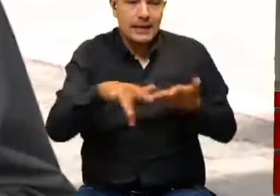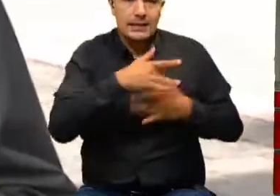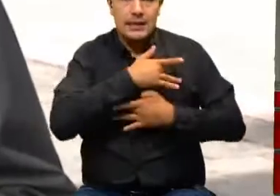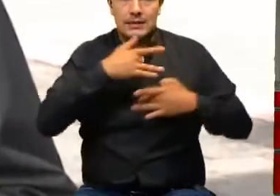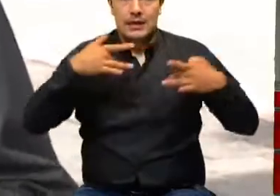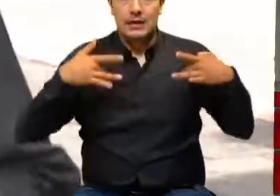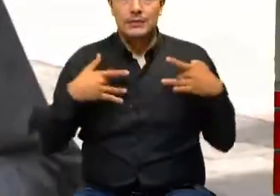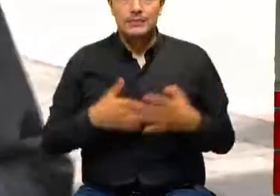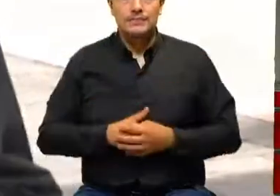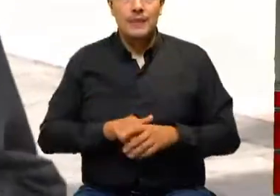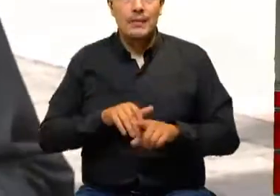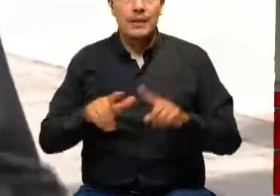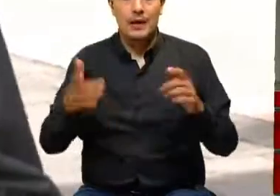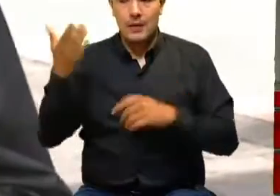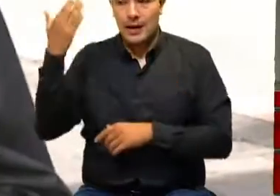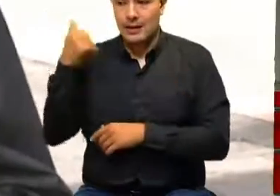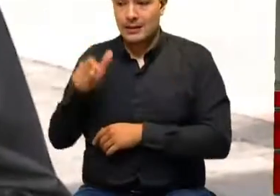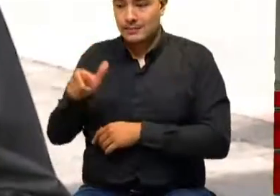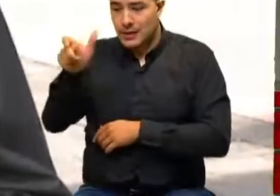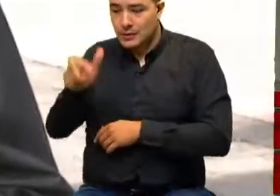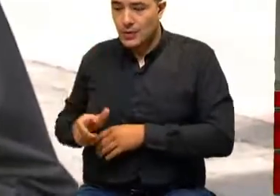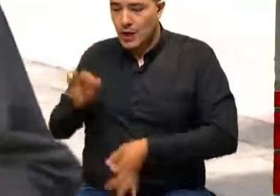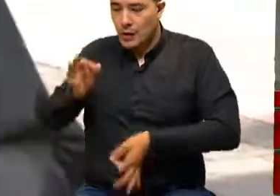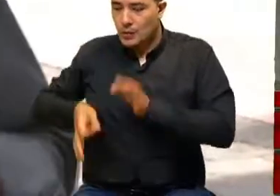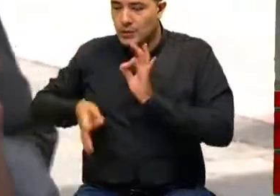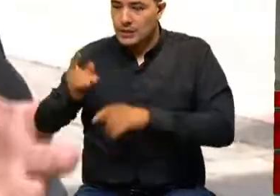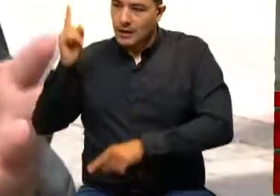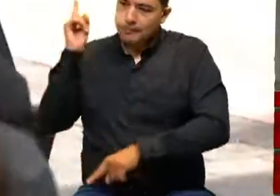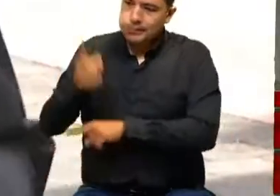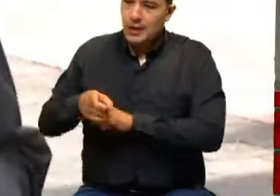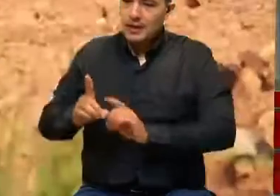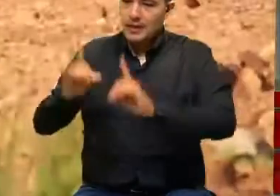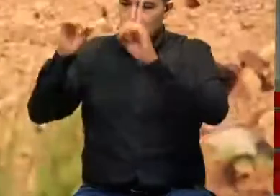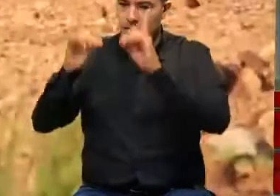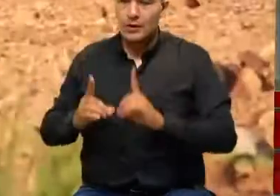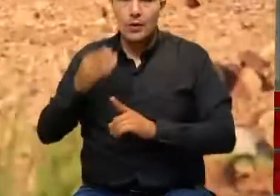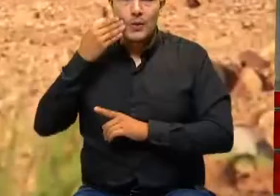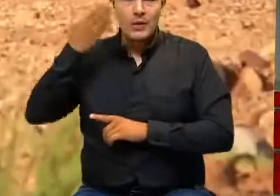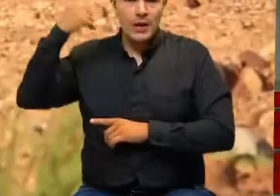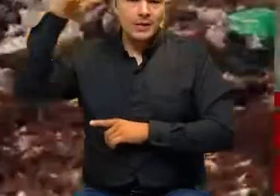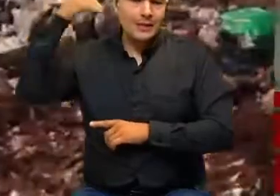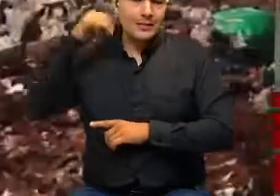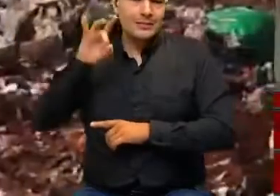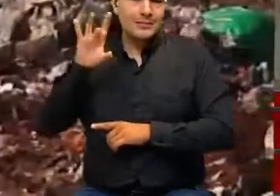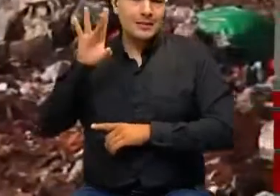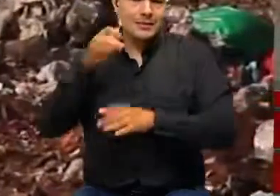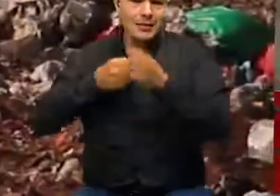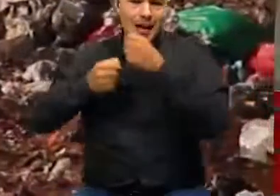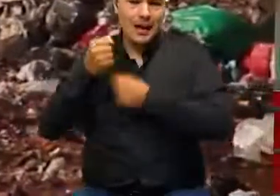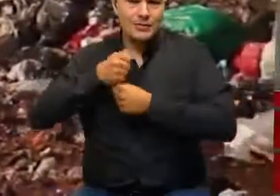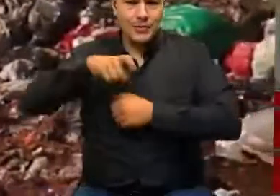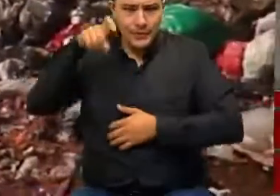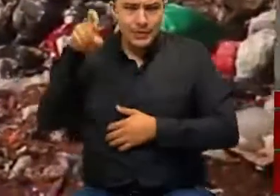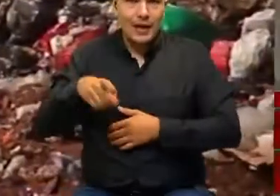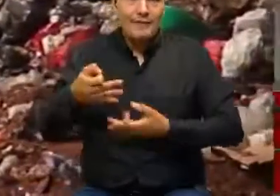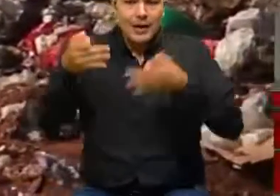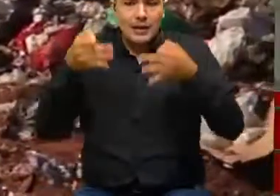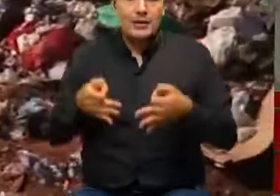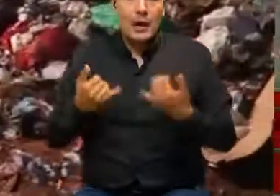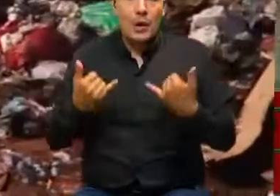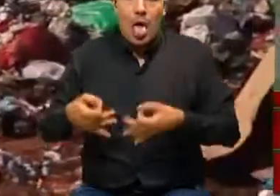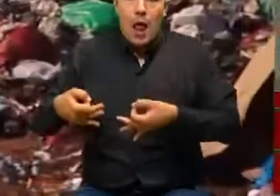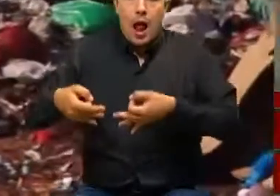un incumplimiento total a una decisión del orden judicial, que hace más de 15 años han debido cumplirla. El problema del Carrasco